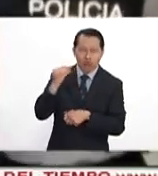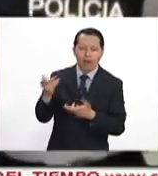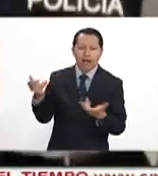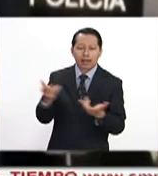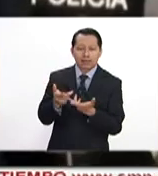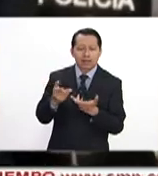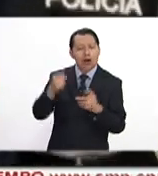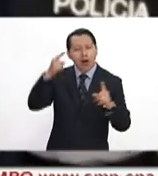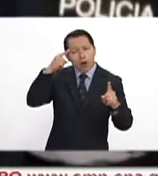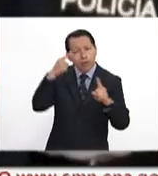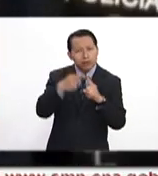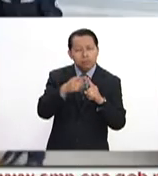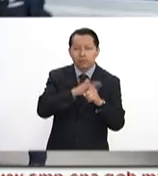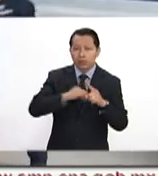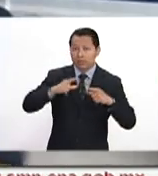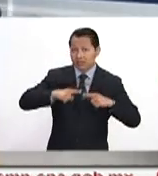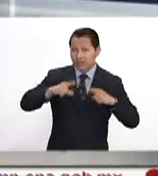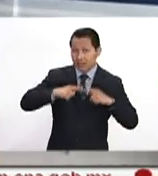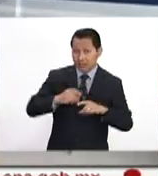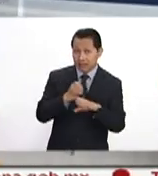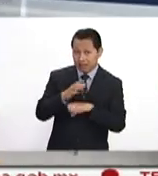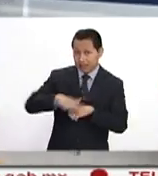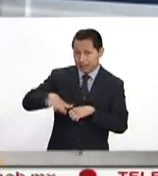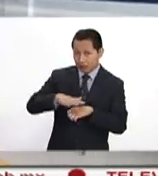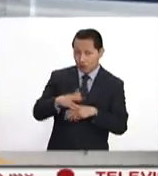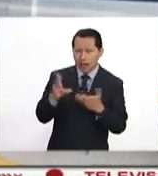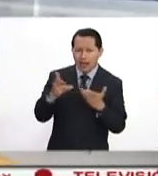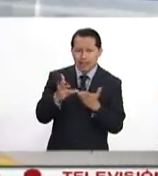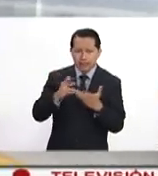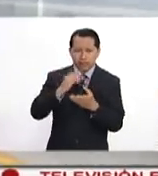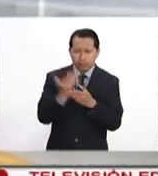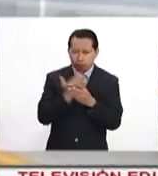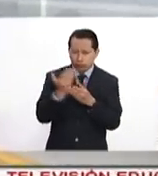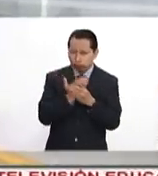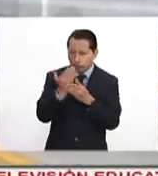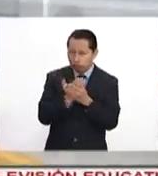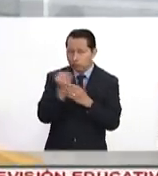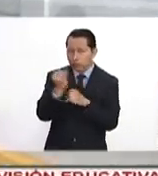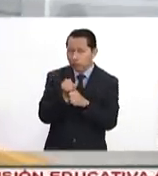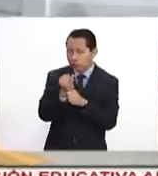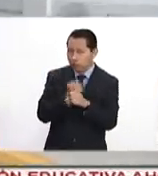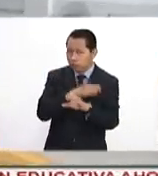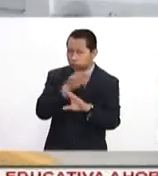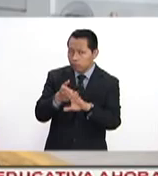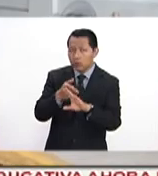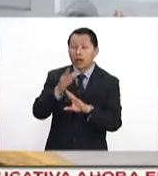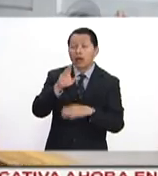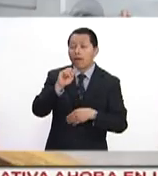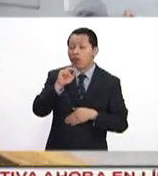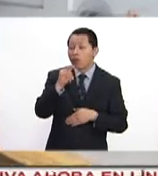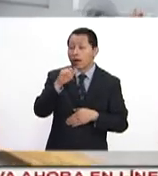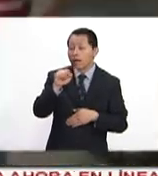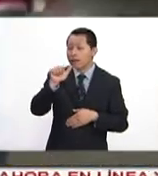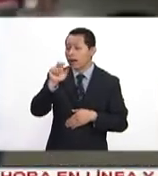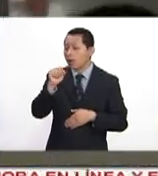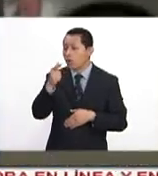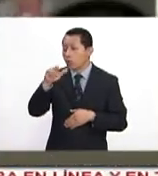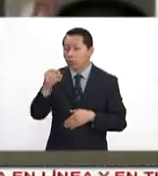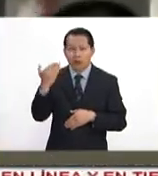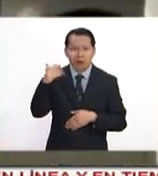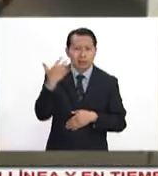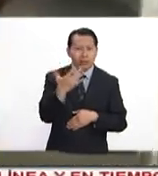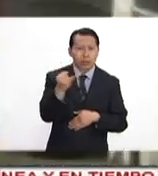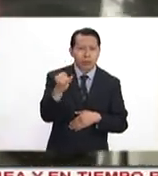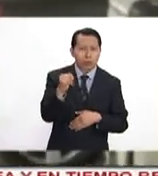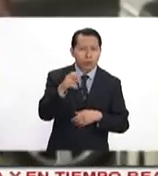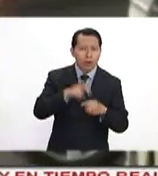objetivo saber si la Fiscalía del Estado consignó alguna carpeta de investigación en su contra. Recordemos que Borge Angulo fue detenido el pasado 5